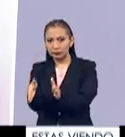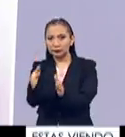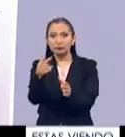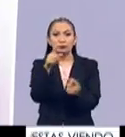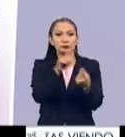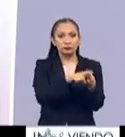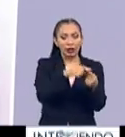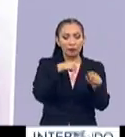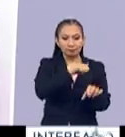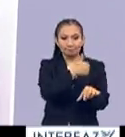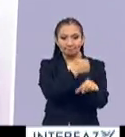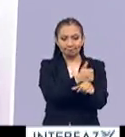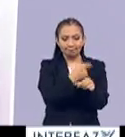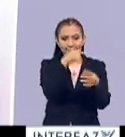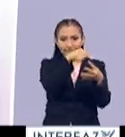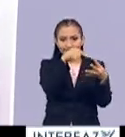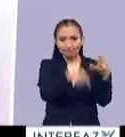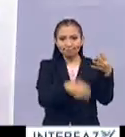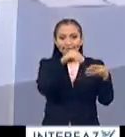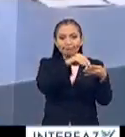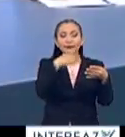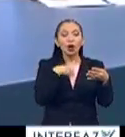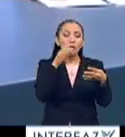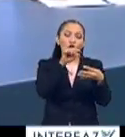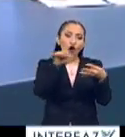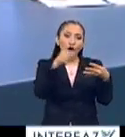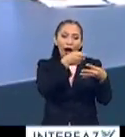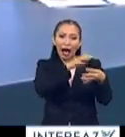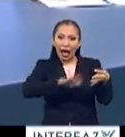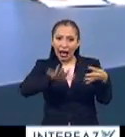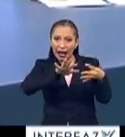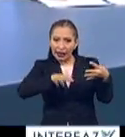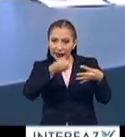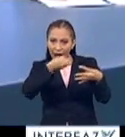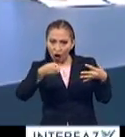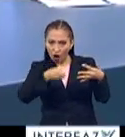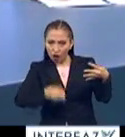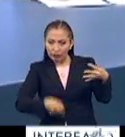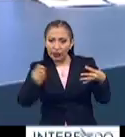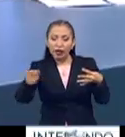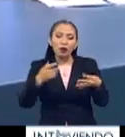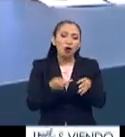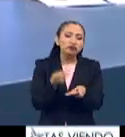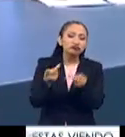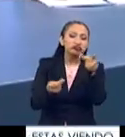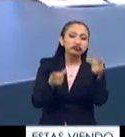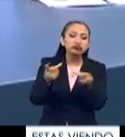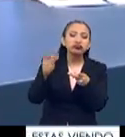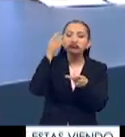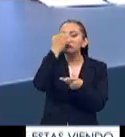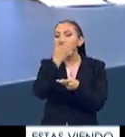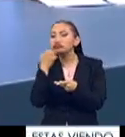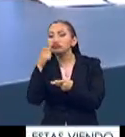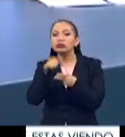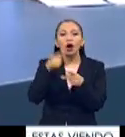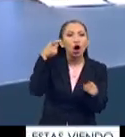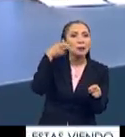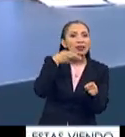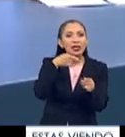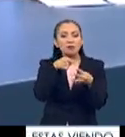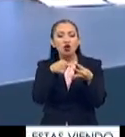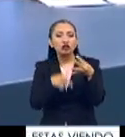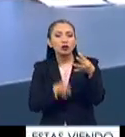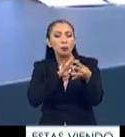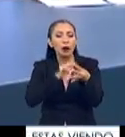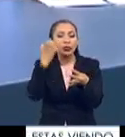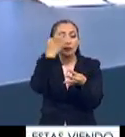son el establecimiento de indicadores, que es de la parte que me encargo yo, justamente, que tengamos indicadores buenos, objetivos, que nos